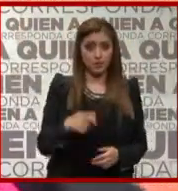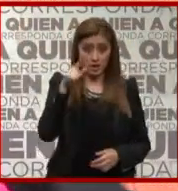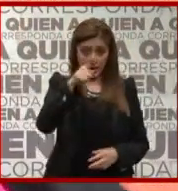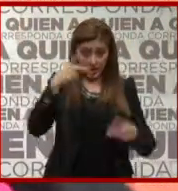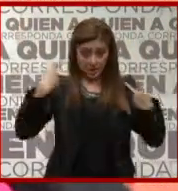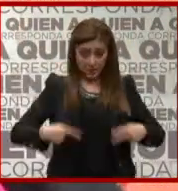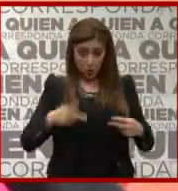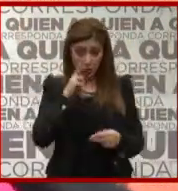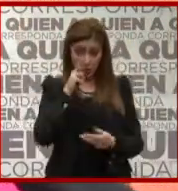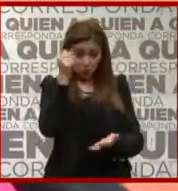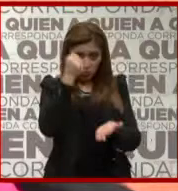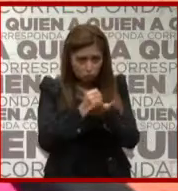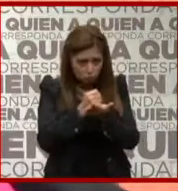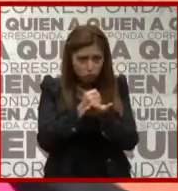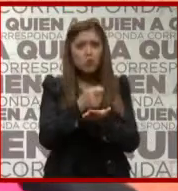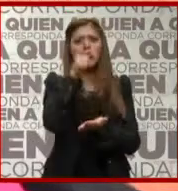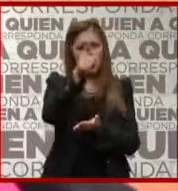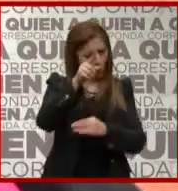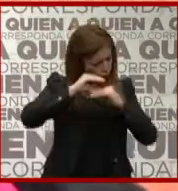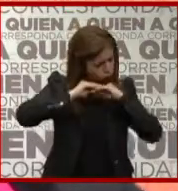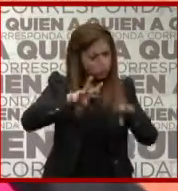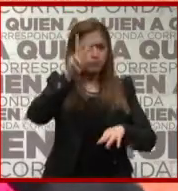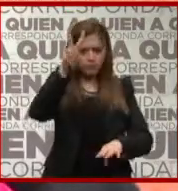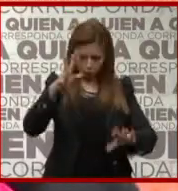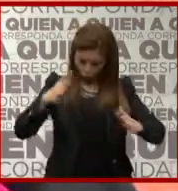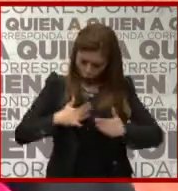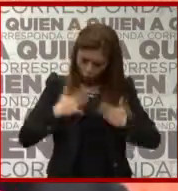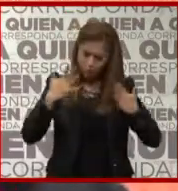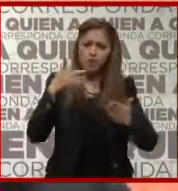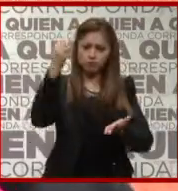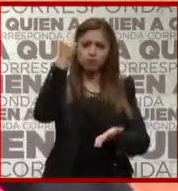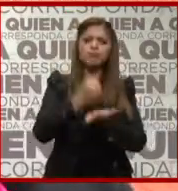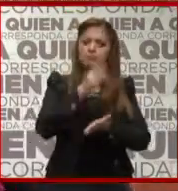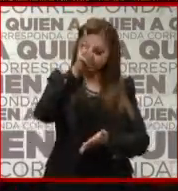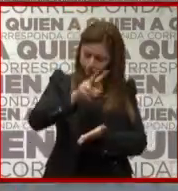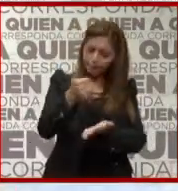algún problema, que reporte, que confíe realmente en ustedes, porque sí